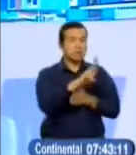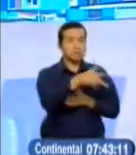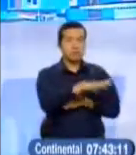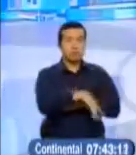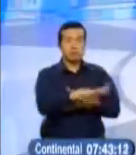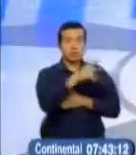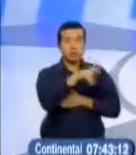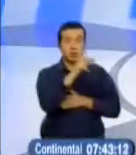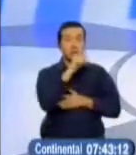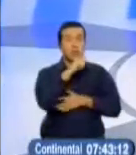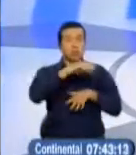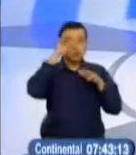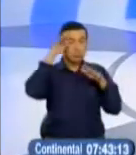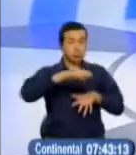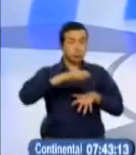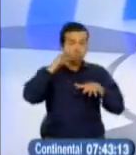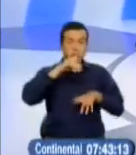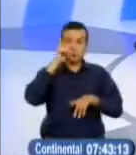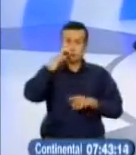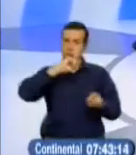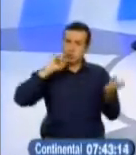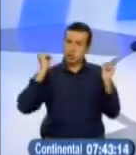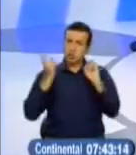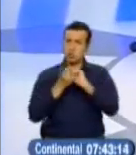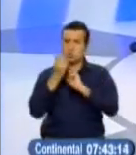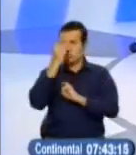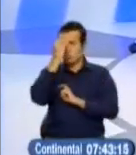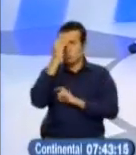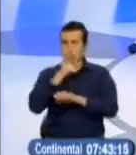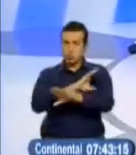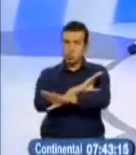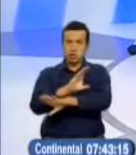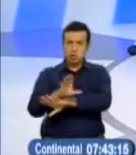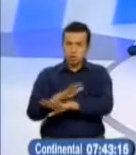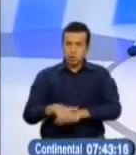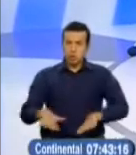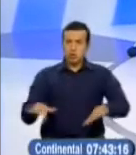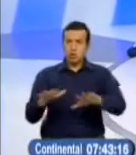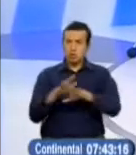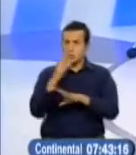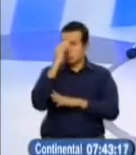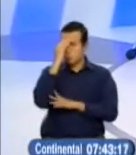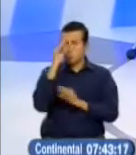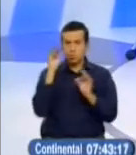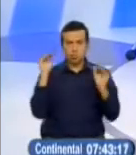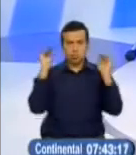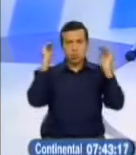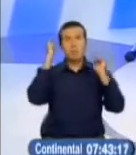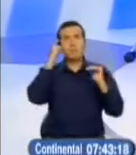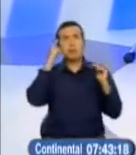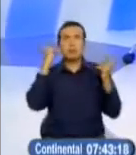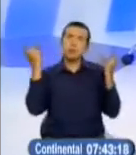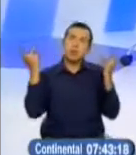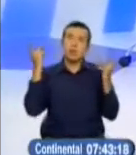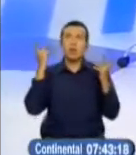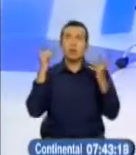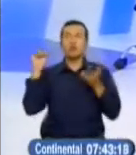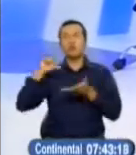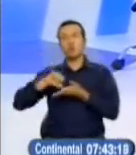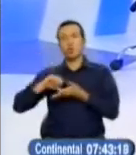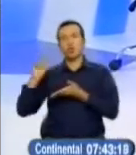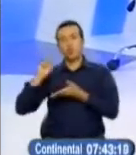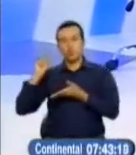invierno y necesitamos cambios profundos en la educación rural para que sea una educación no pensabas de las coordenadas urbanas